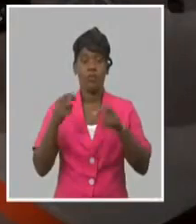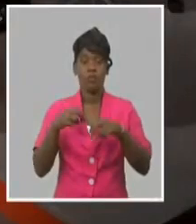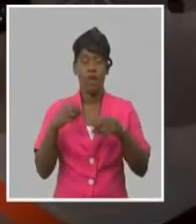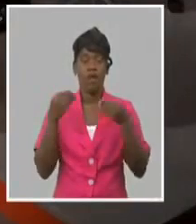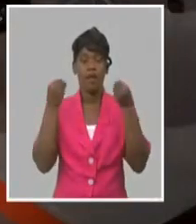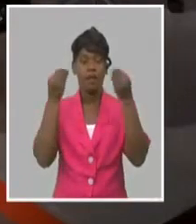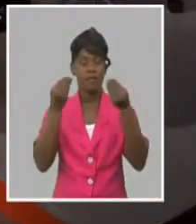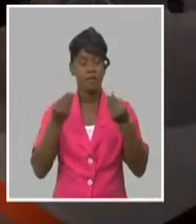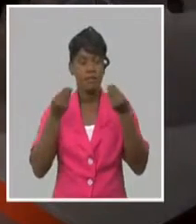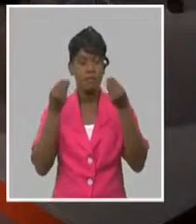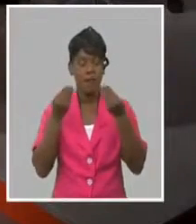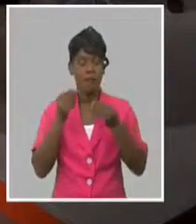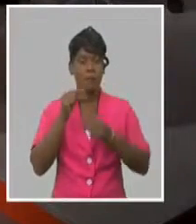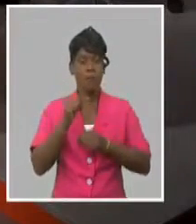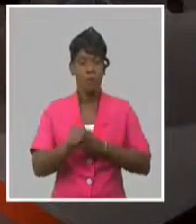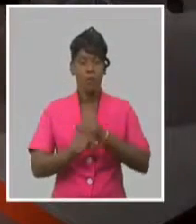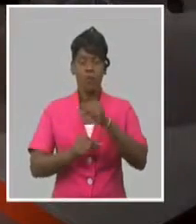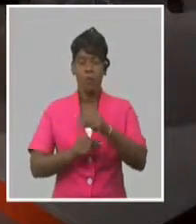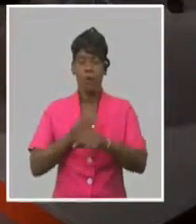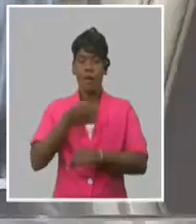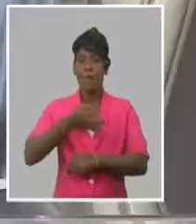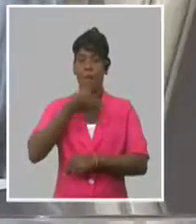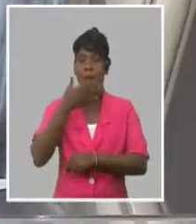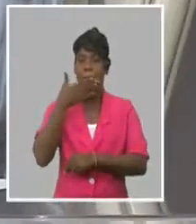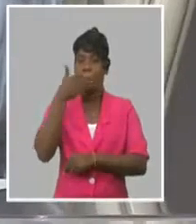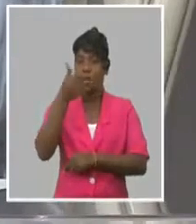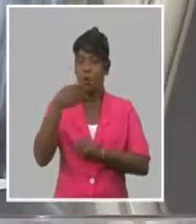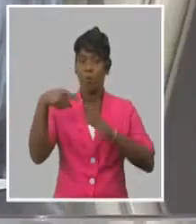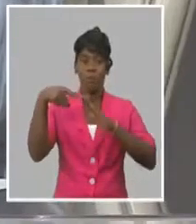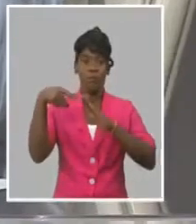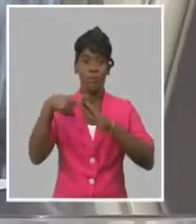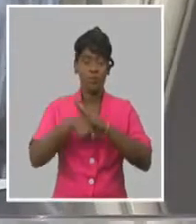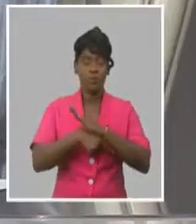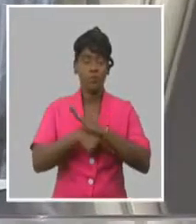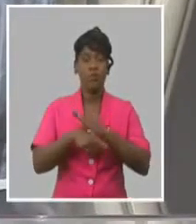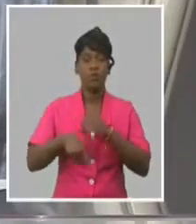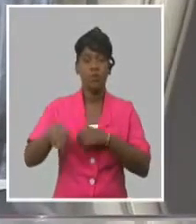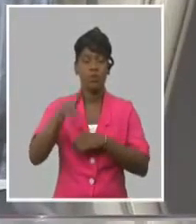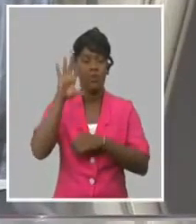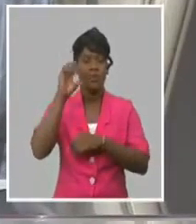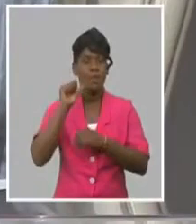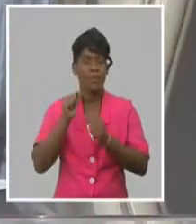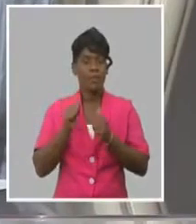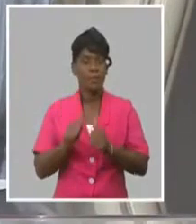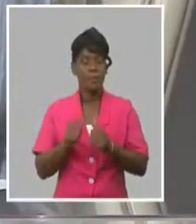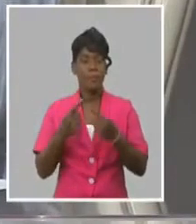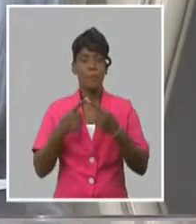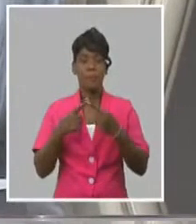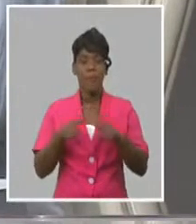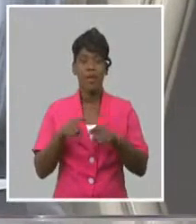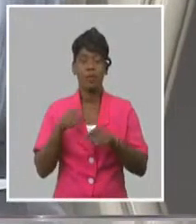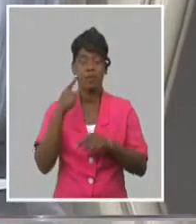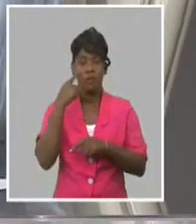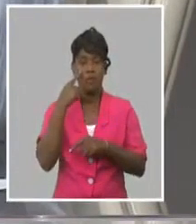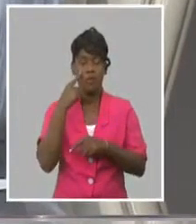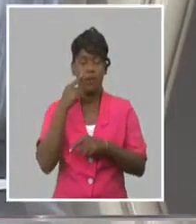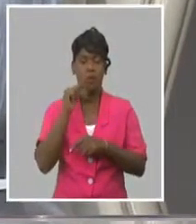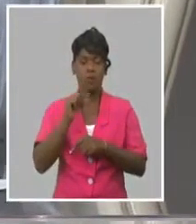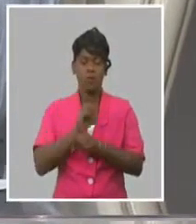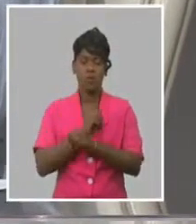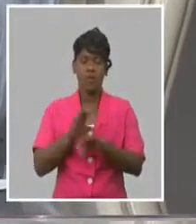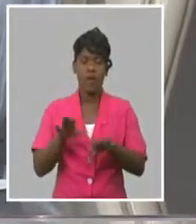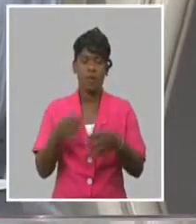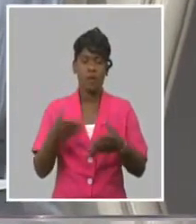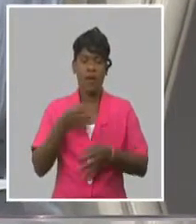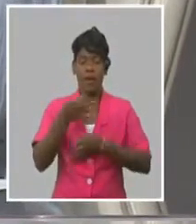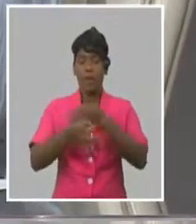seguiremos ampliando en próximos espacios, puntualizando algunas cosas, profundizando en otras. Yo creo que ha quedado claro, como lo ha